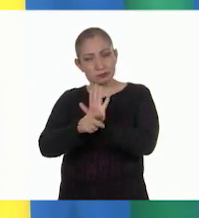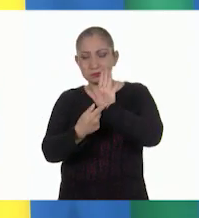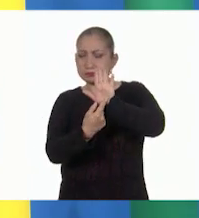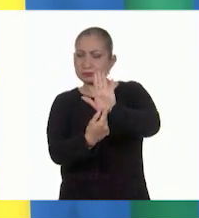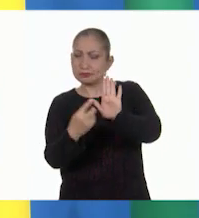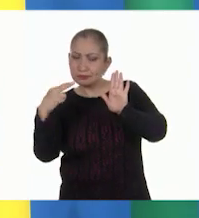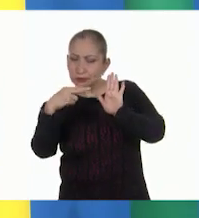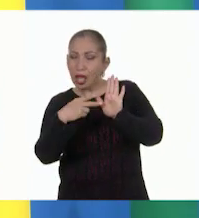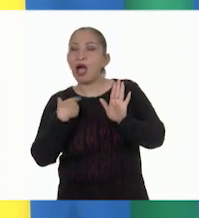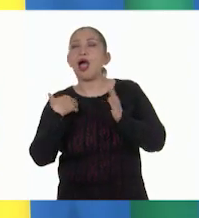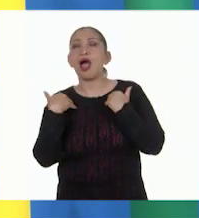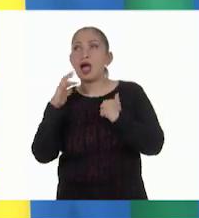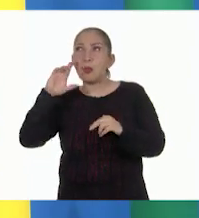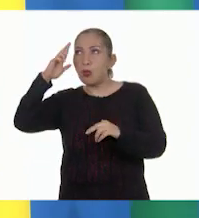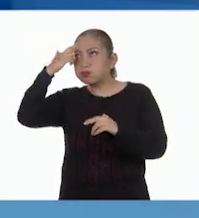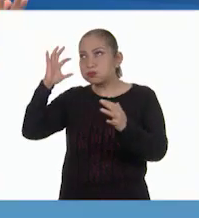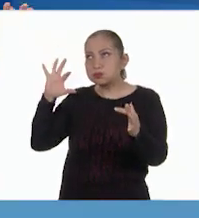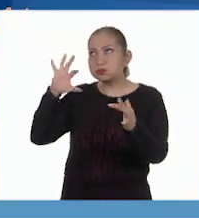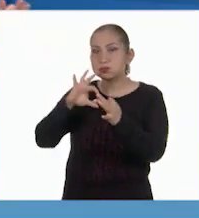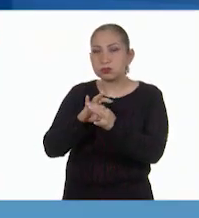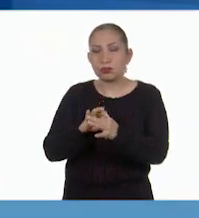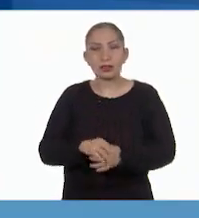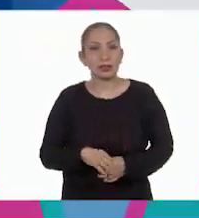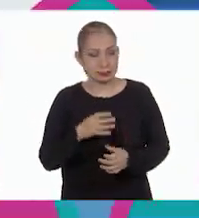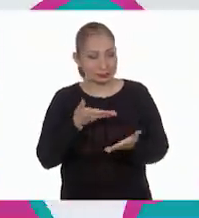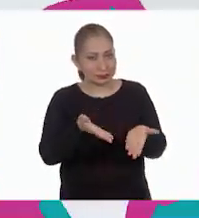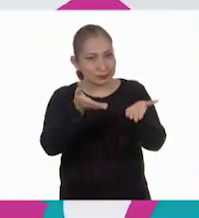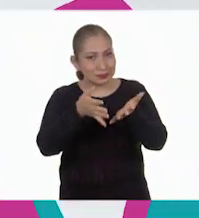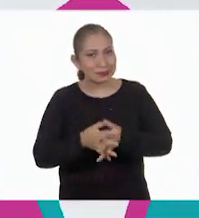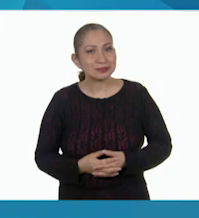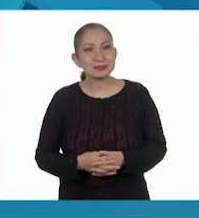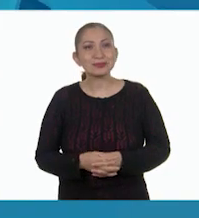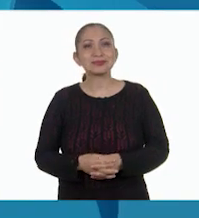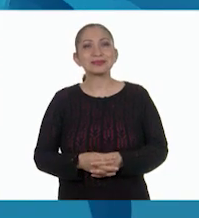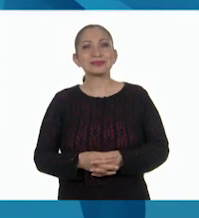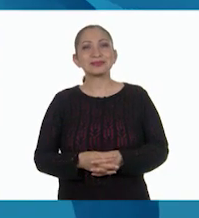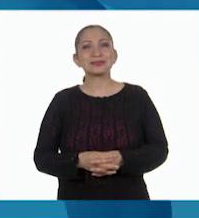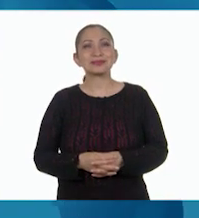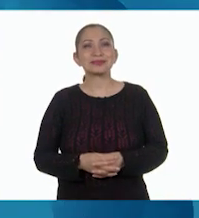sirva mucho para esto. ¿Le parece, maestra? Adelante, vamos a verlo.